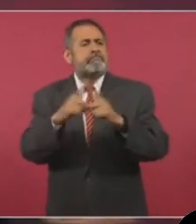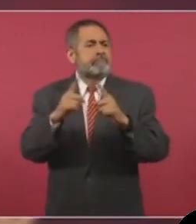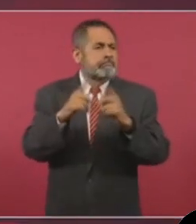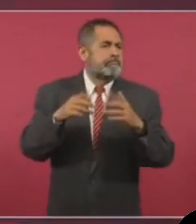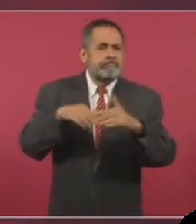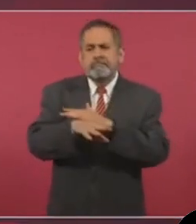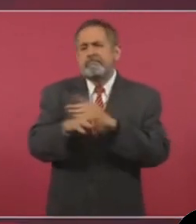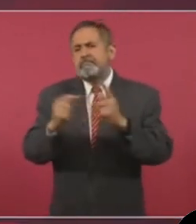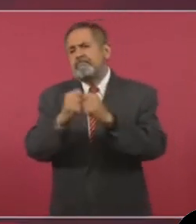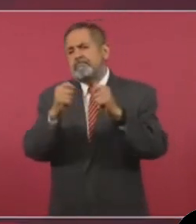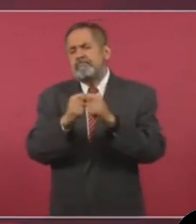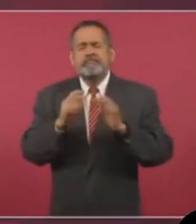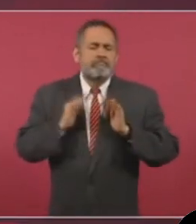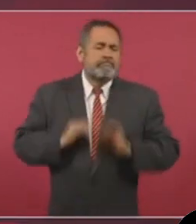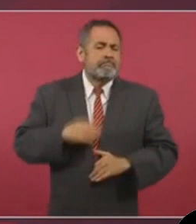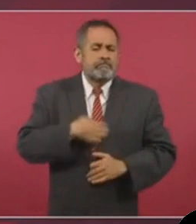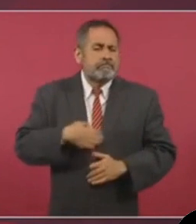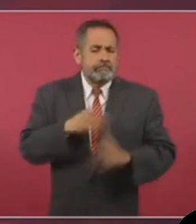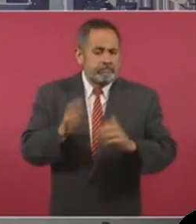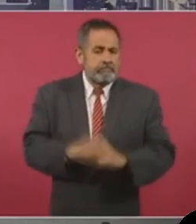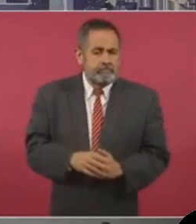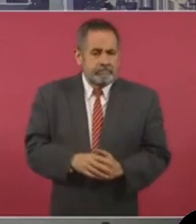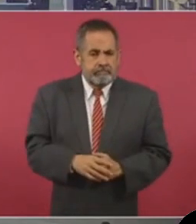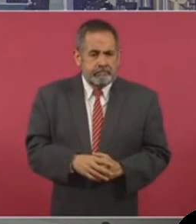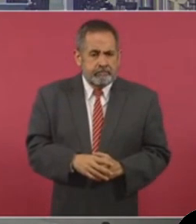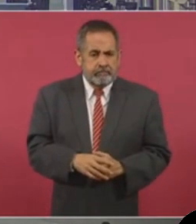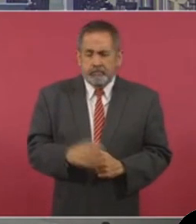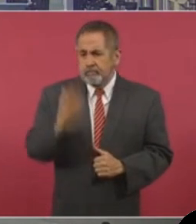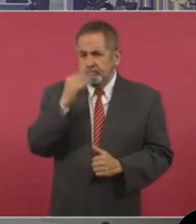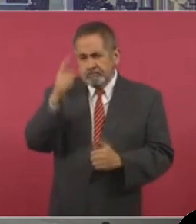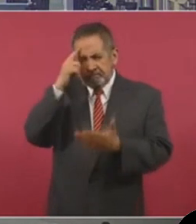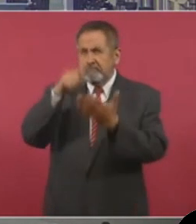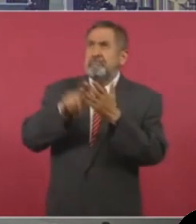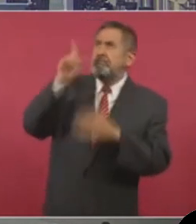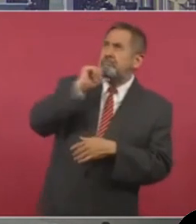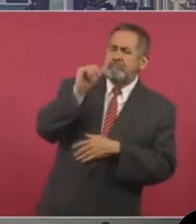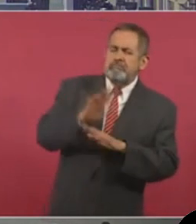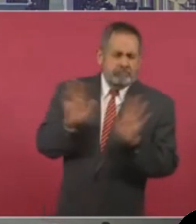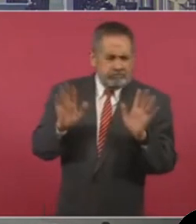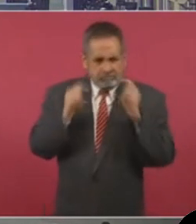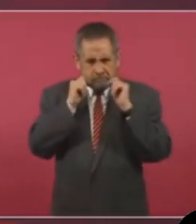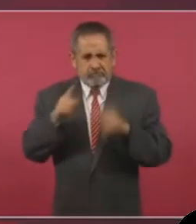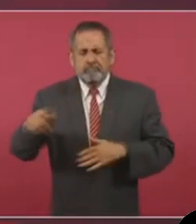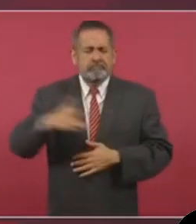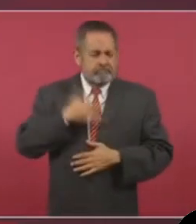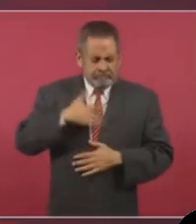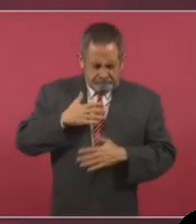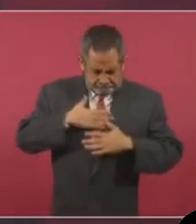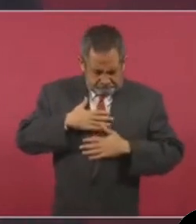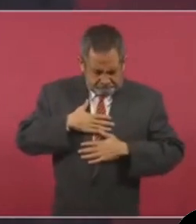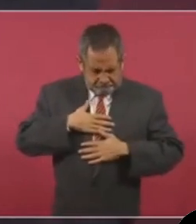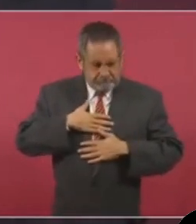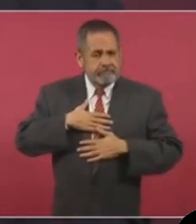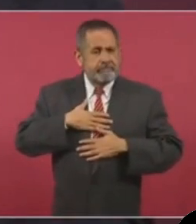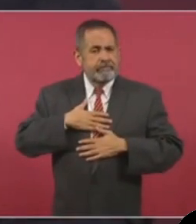al templo o si no se es creyente el estar bien con el tribunal